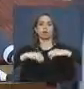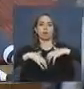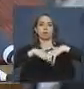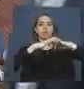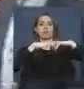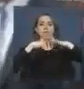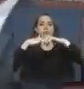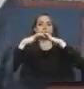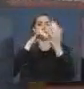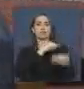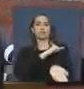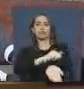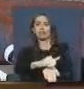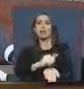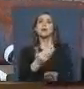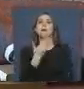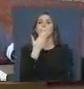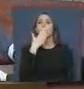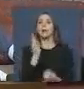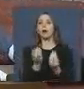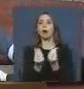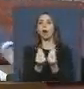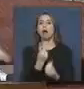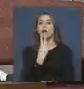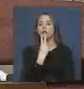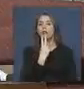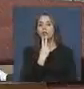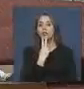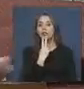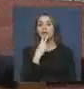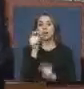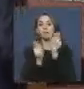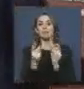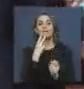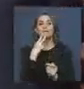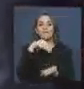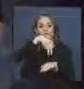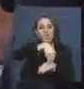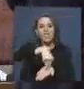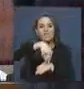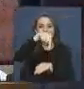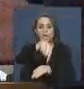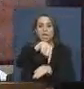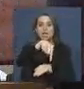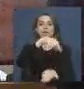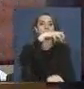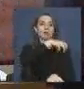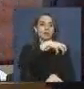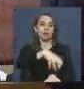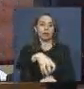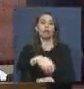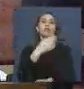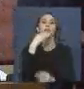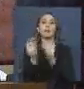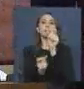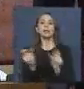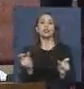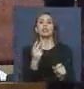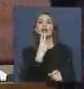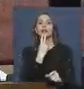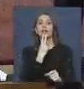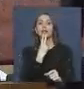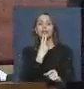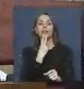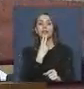claramente redunda en un mejoramiento de la calidad de vida tanto de quienes viven en las diferentes regiones como de quienes viven en la